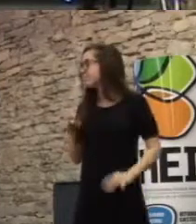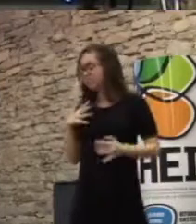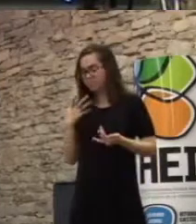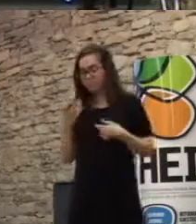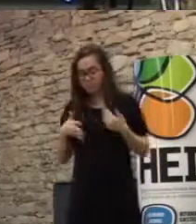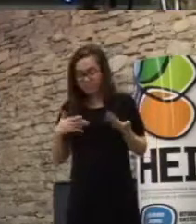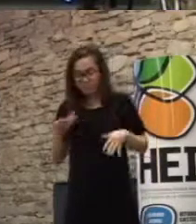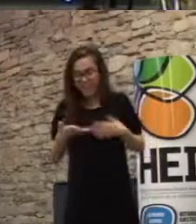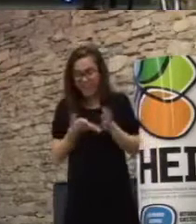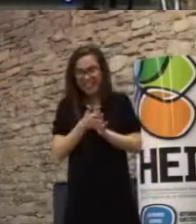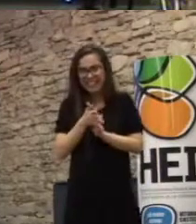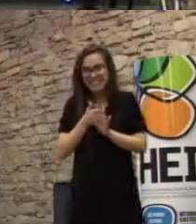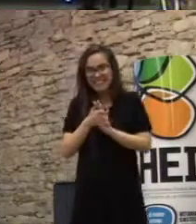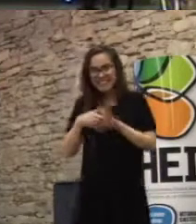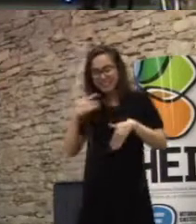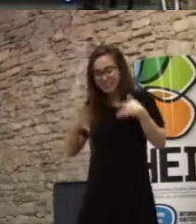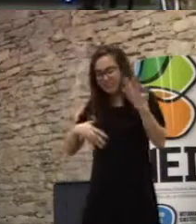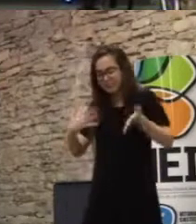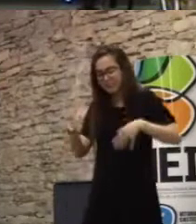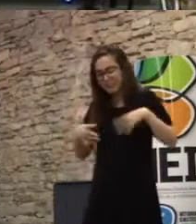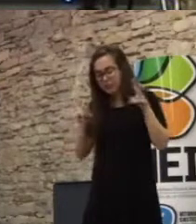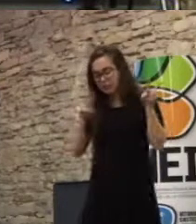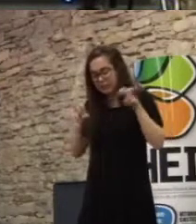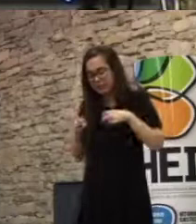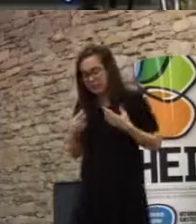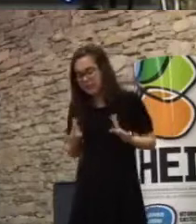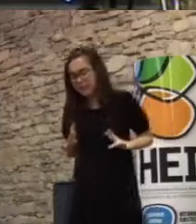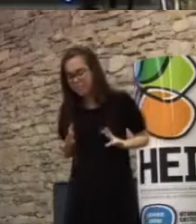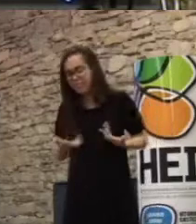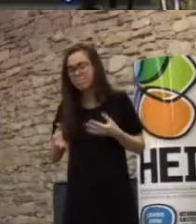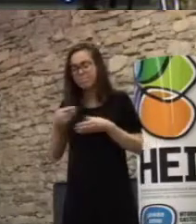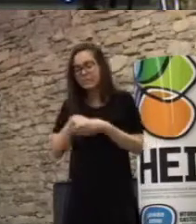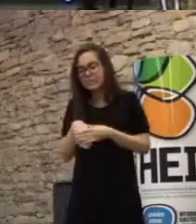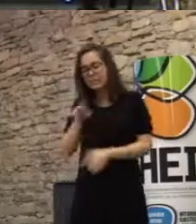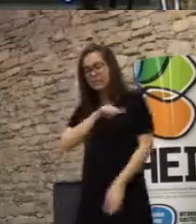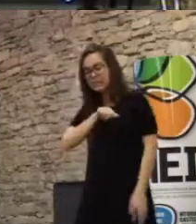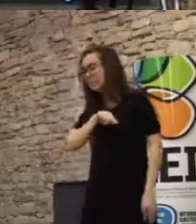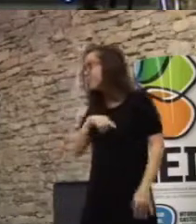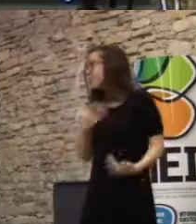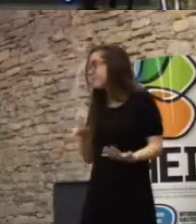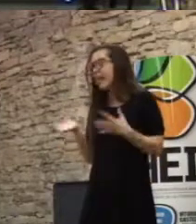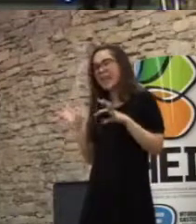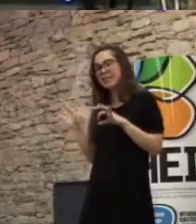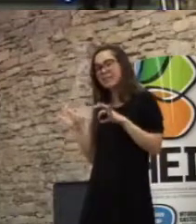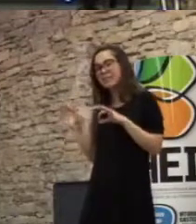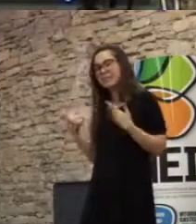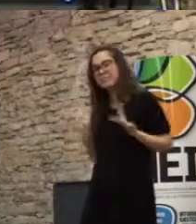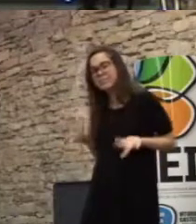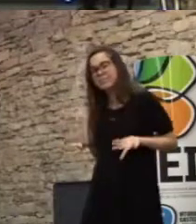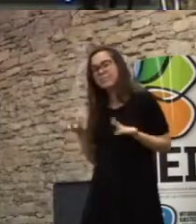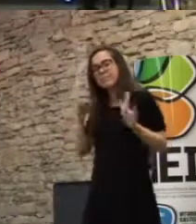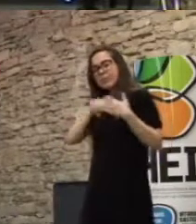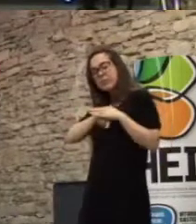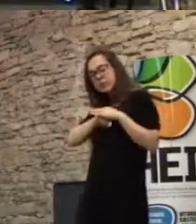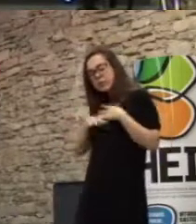diciendo lo que sienten porque yo este tema me llega hasta dentro y lo que yo realmente siento aquí de este proyecto es esto y lo que me llega es no sé qué